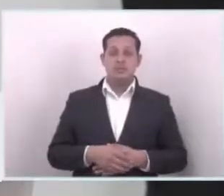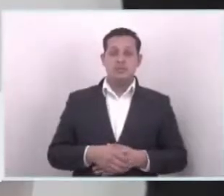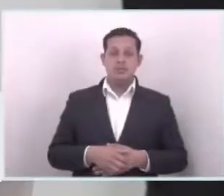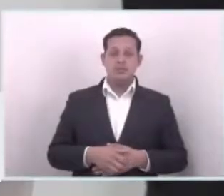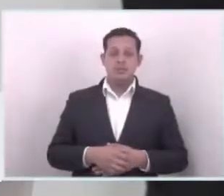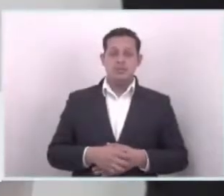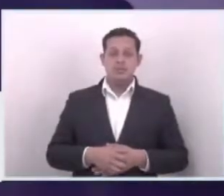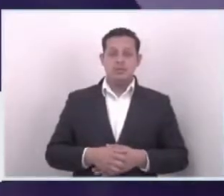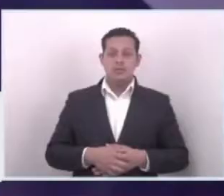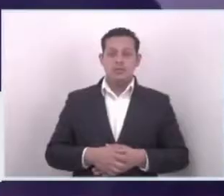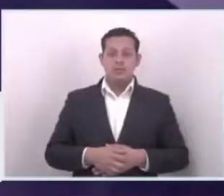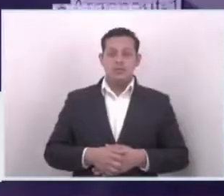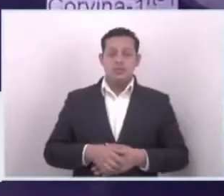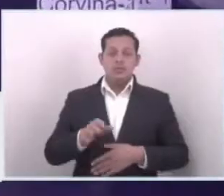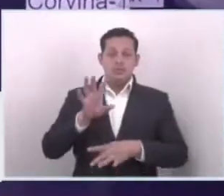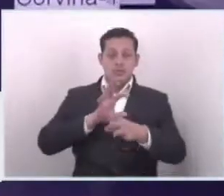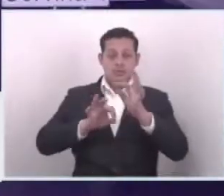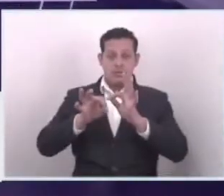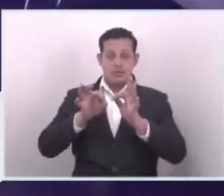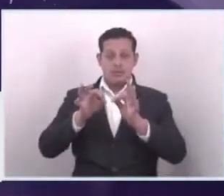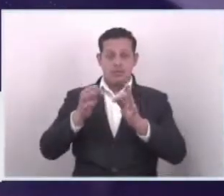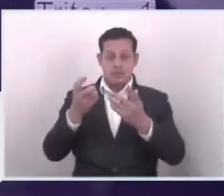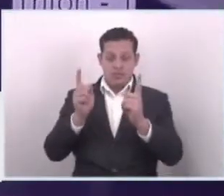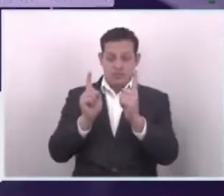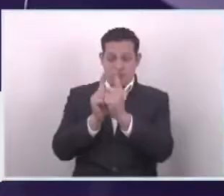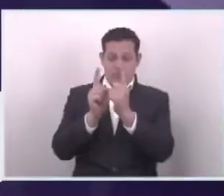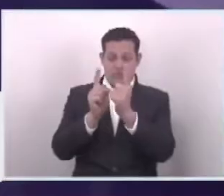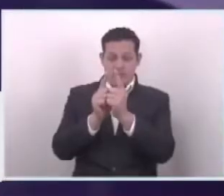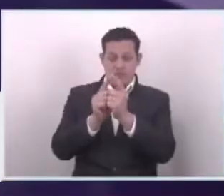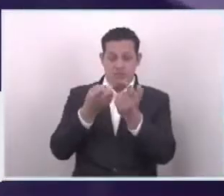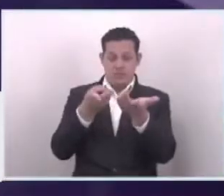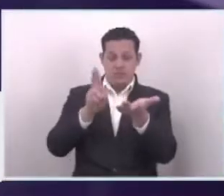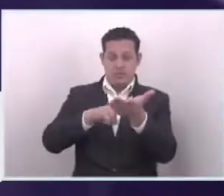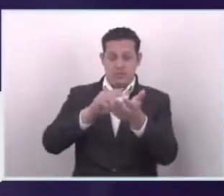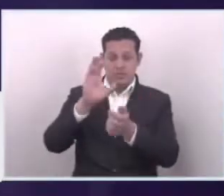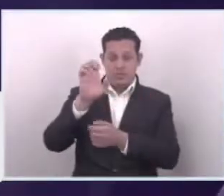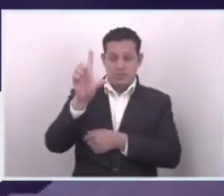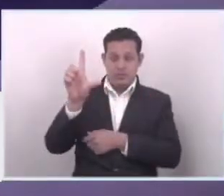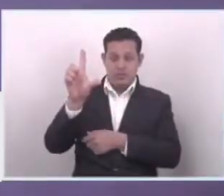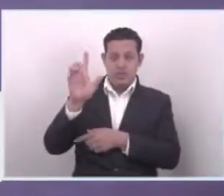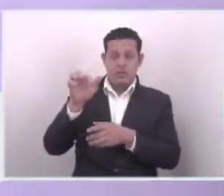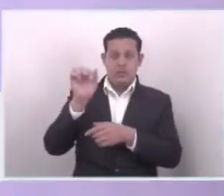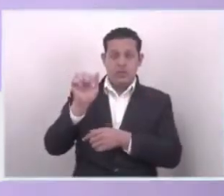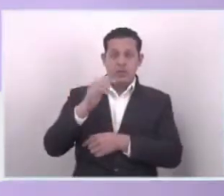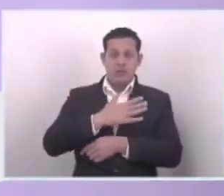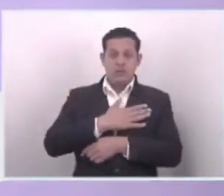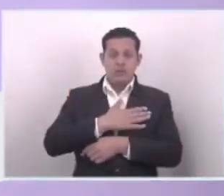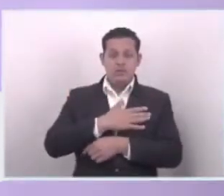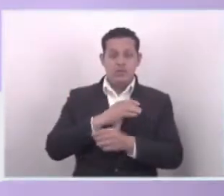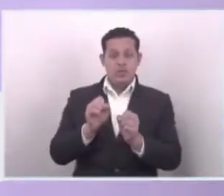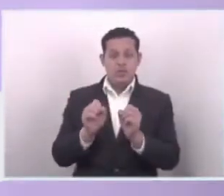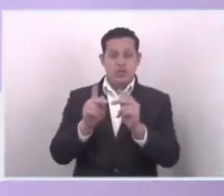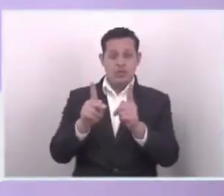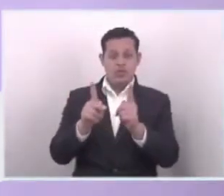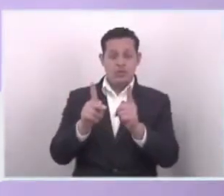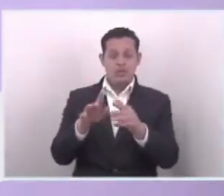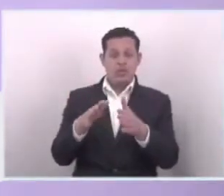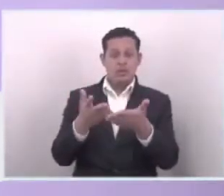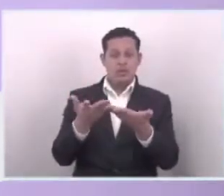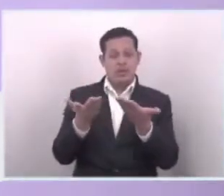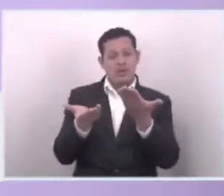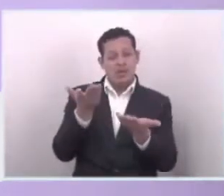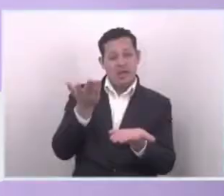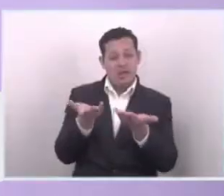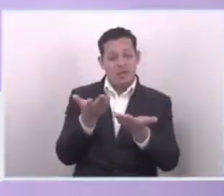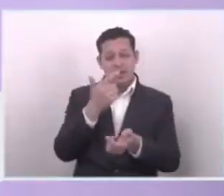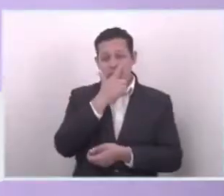esto es algo que habíamos encontrado en los registros de la CEL. Hay posibilidades, bueno,